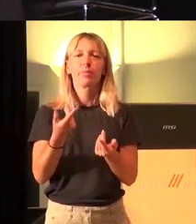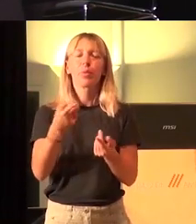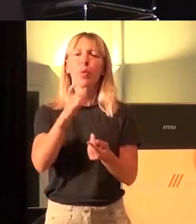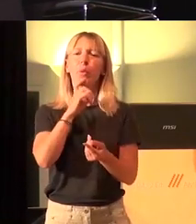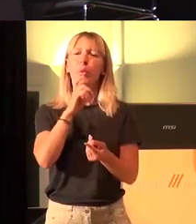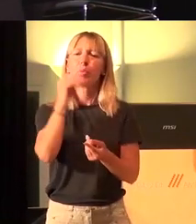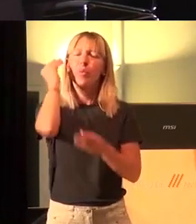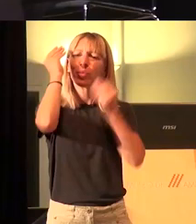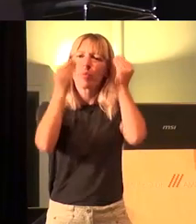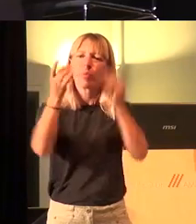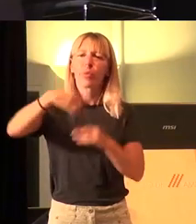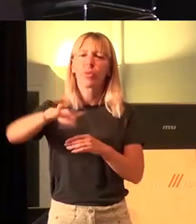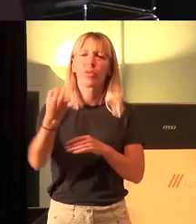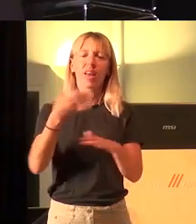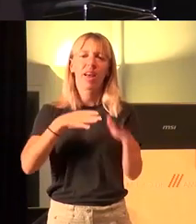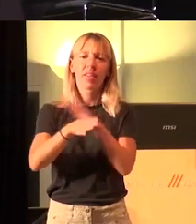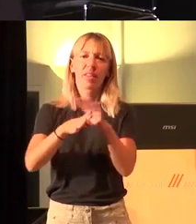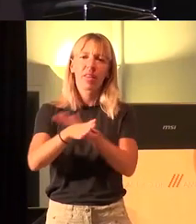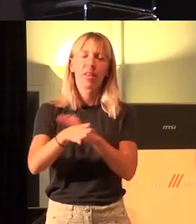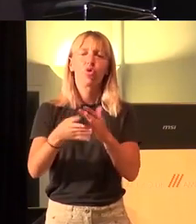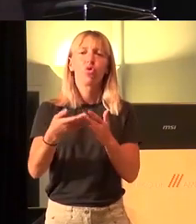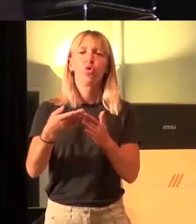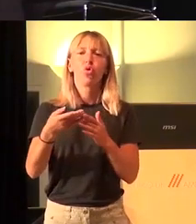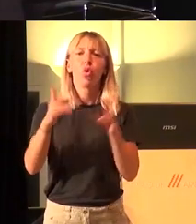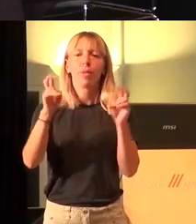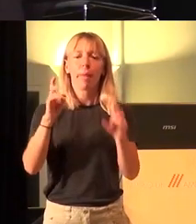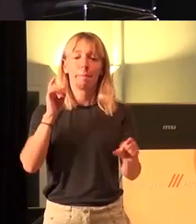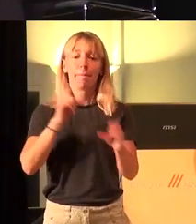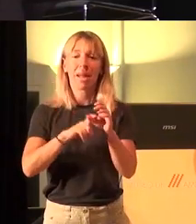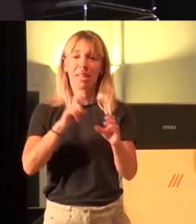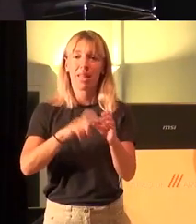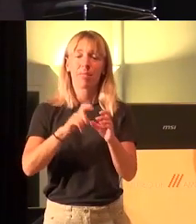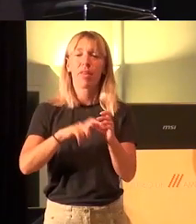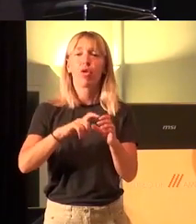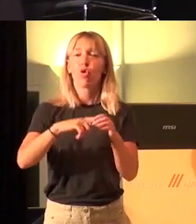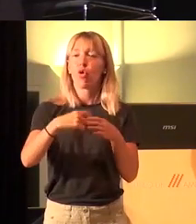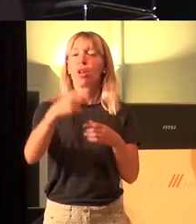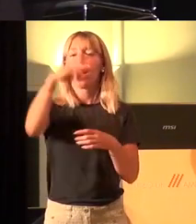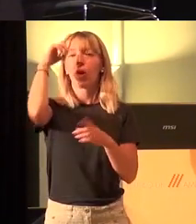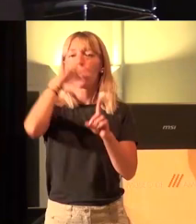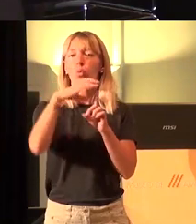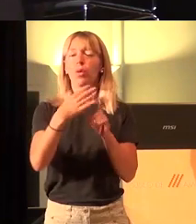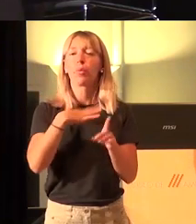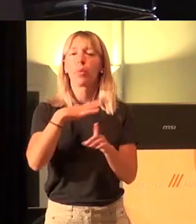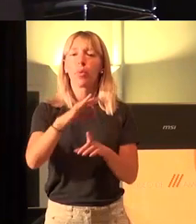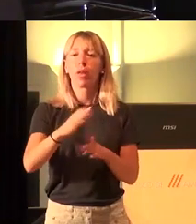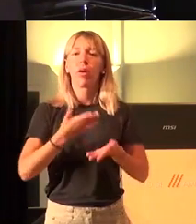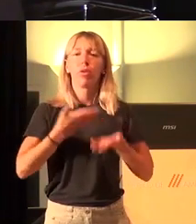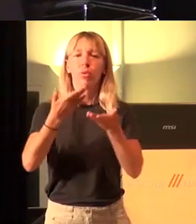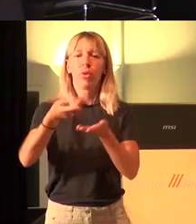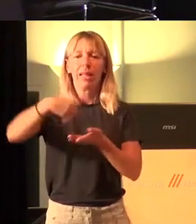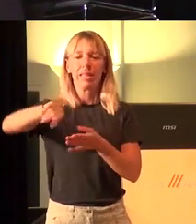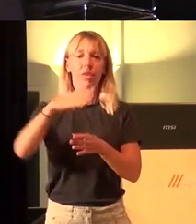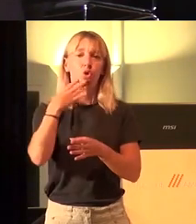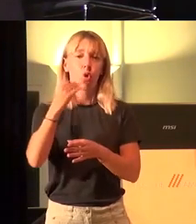¿Cómo consideráis vosotros que el acceso y la participación en la cultura puede ayudar a